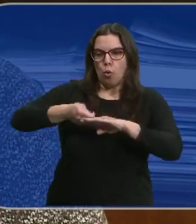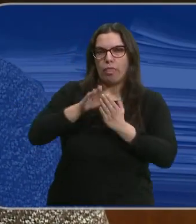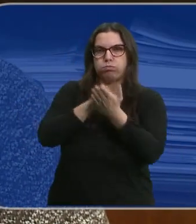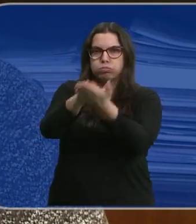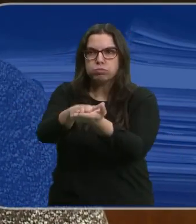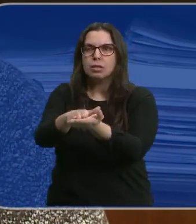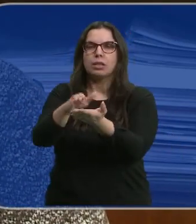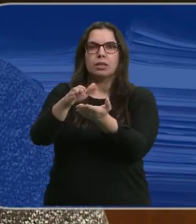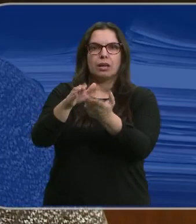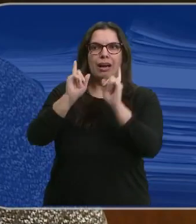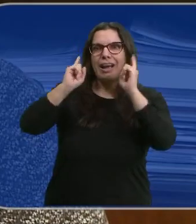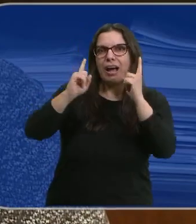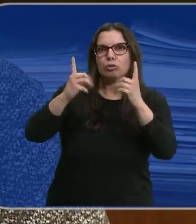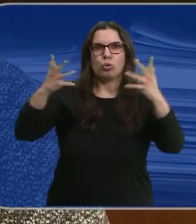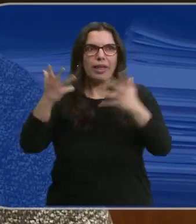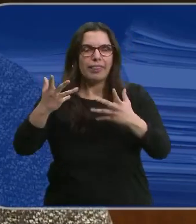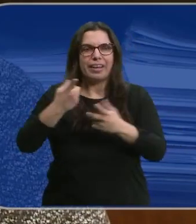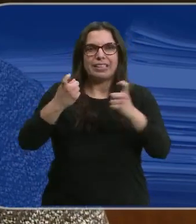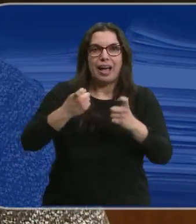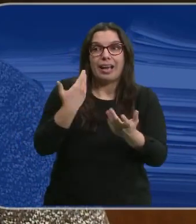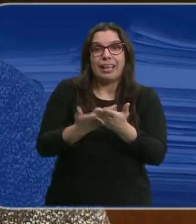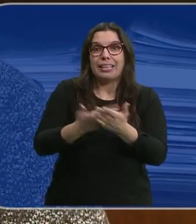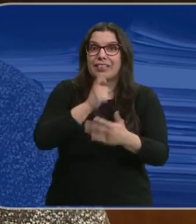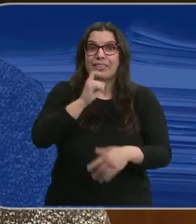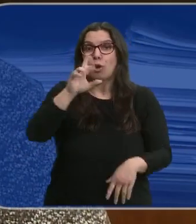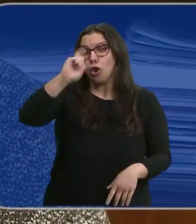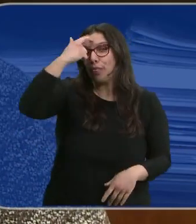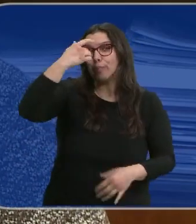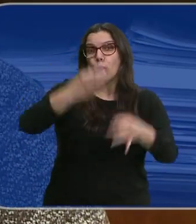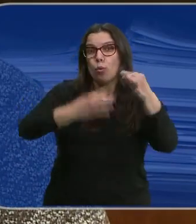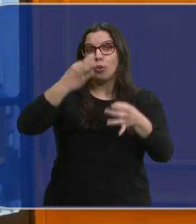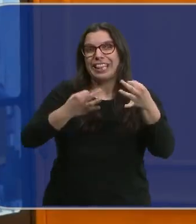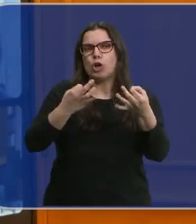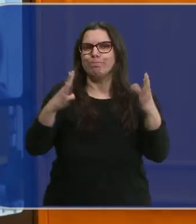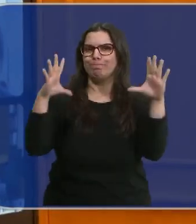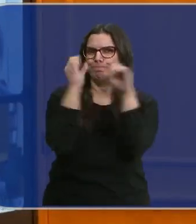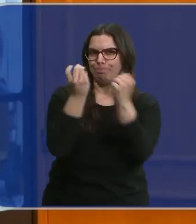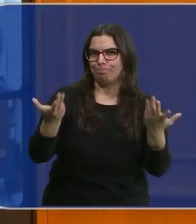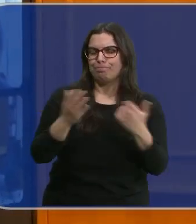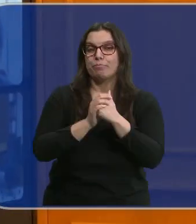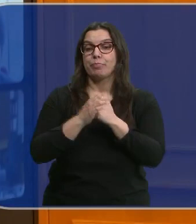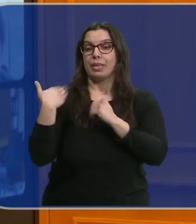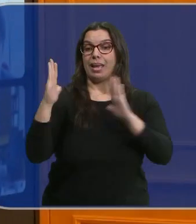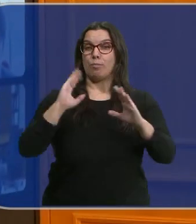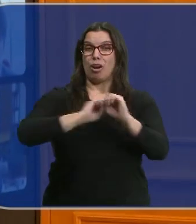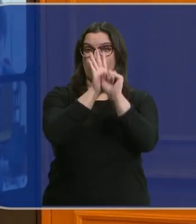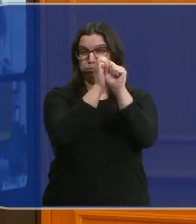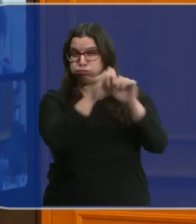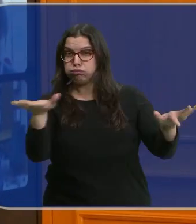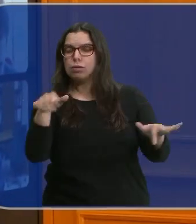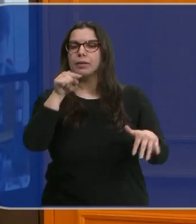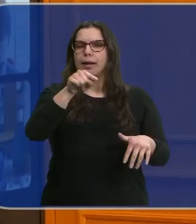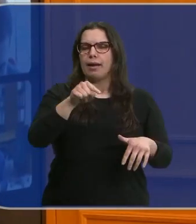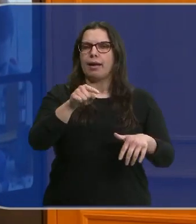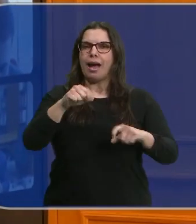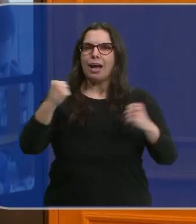no hay un supuesto de urgente necesidad, y eso es difícil porque es un concepto jurídico indeterminado. Durante la pandemia del COVID-19, la